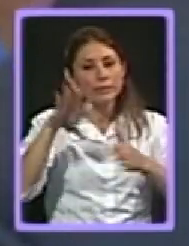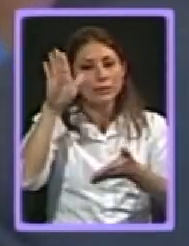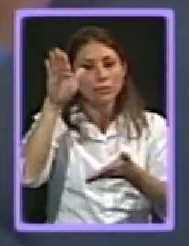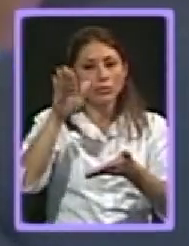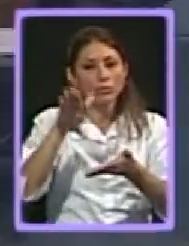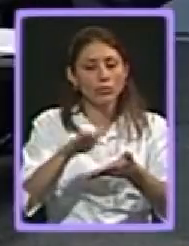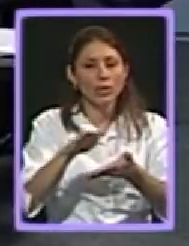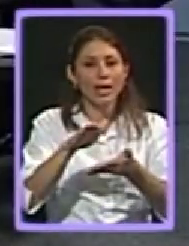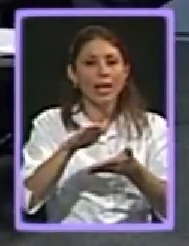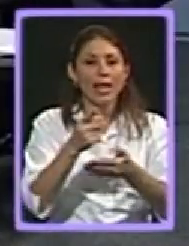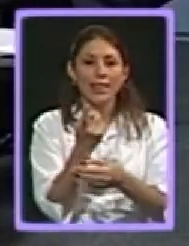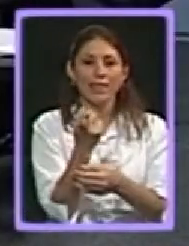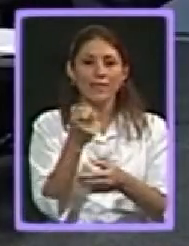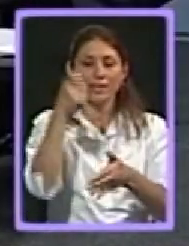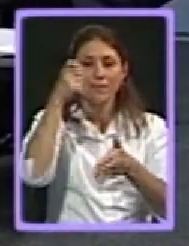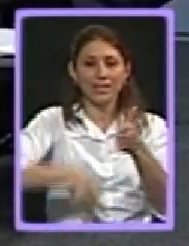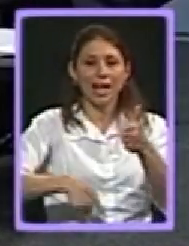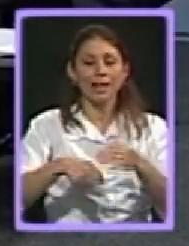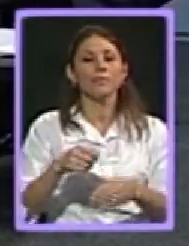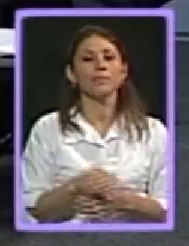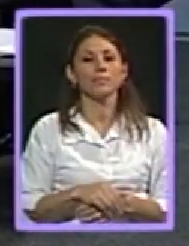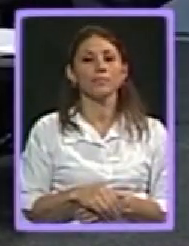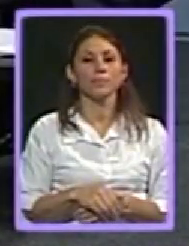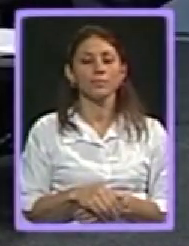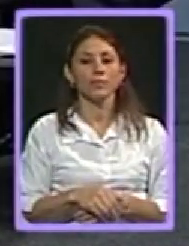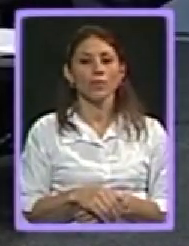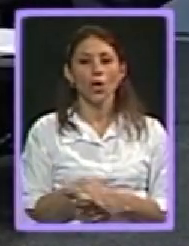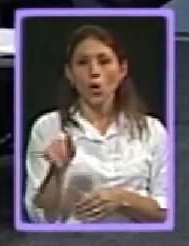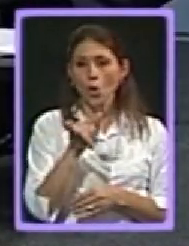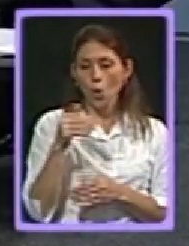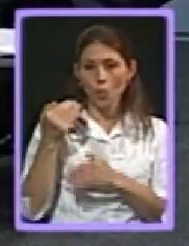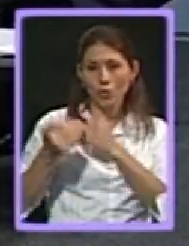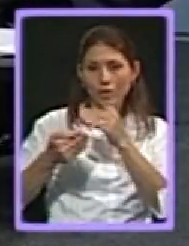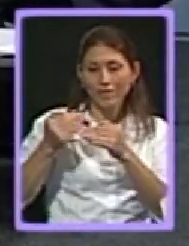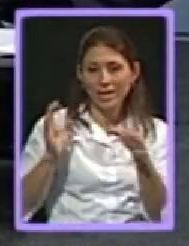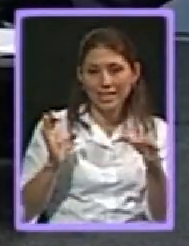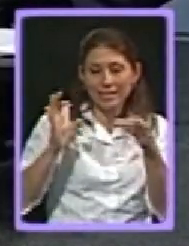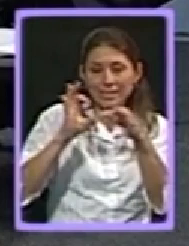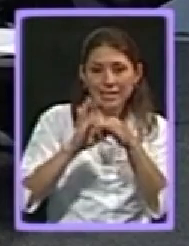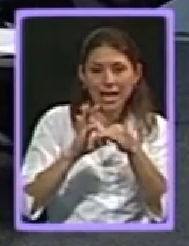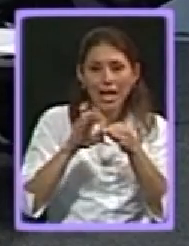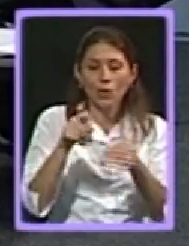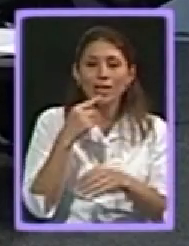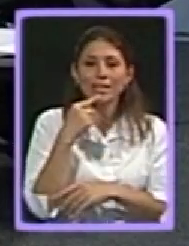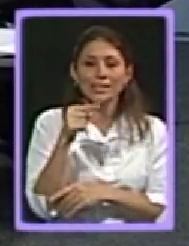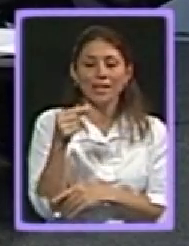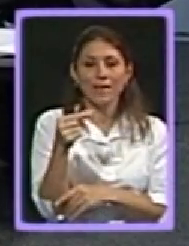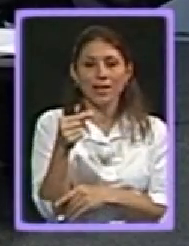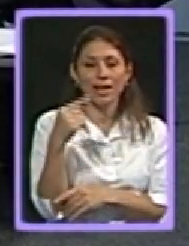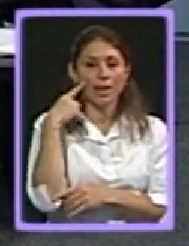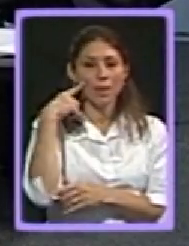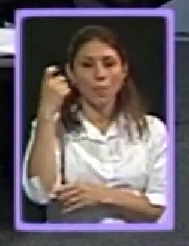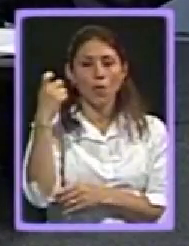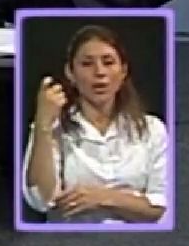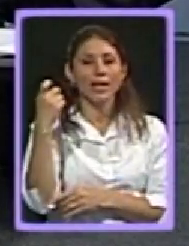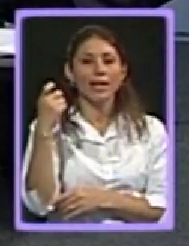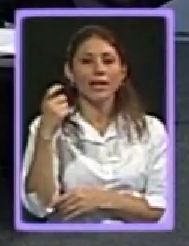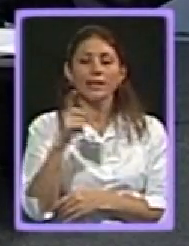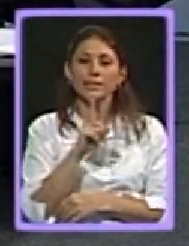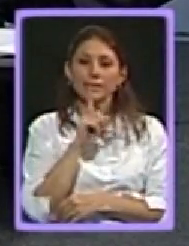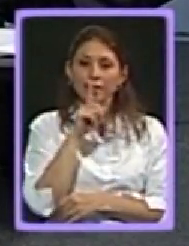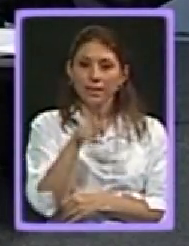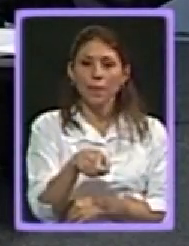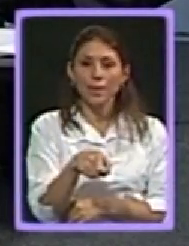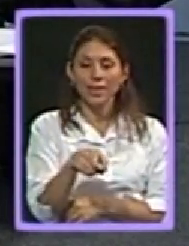fiscal. Perdón, como referencia y complemento a lo que señala don Gabriel, porque ciertamente